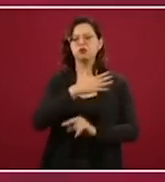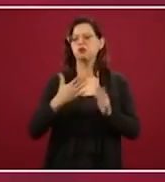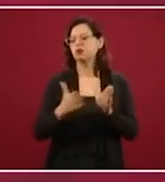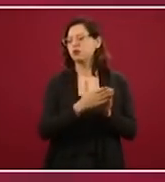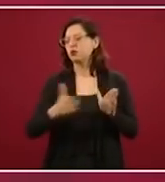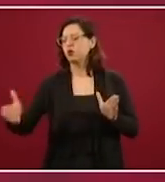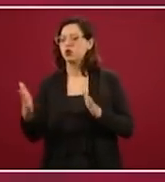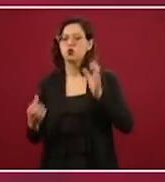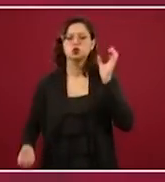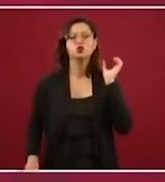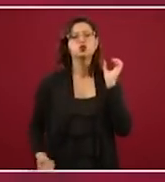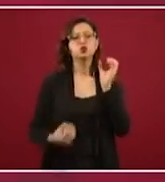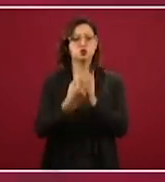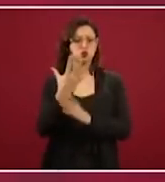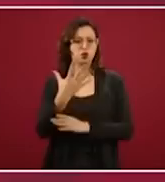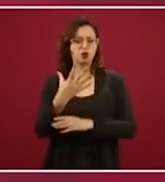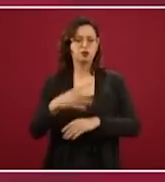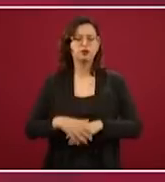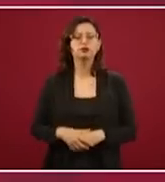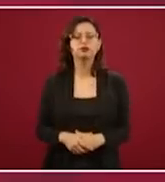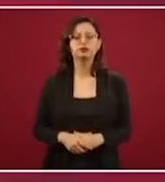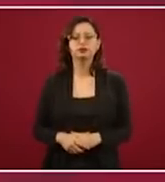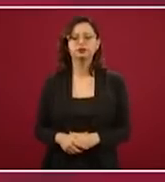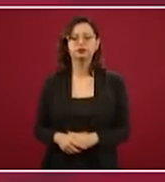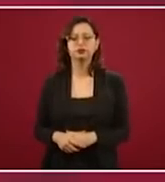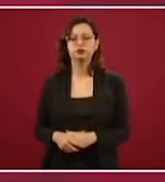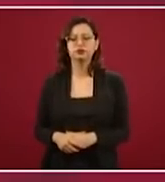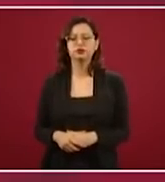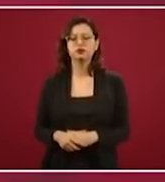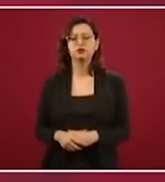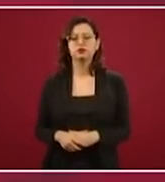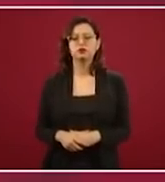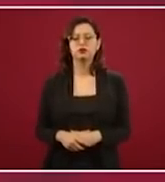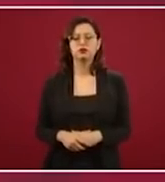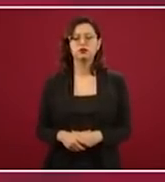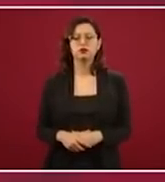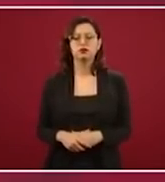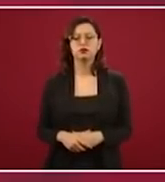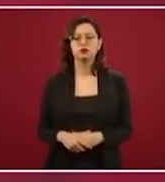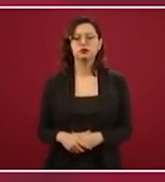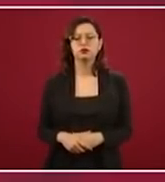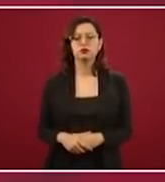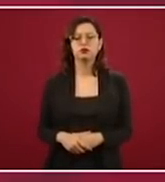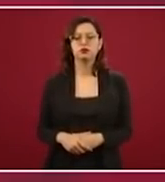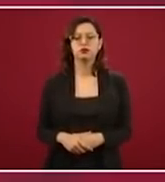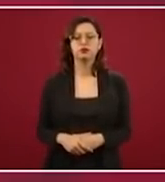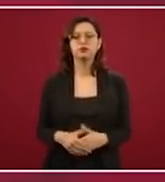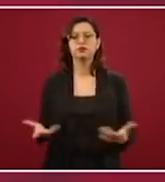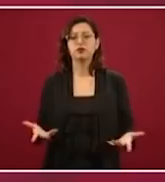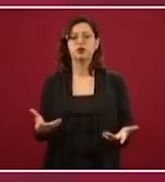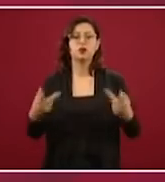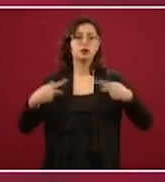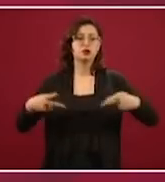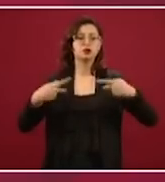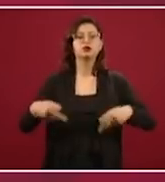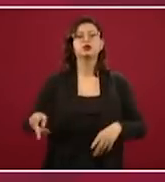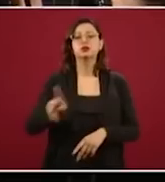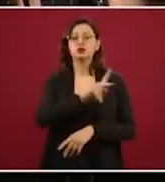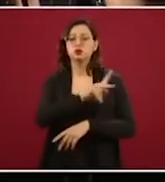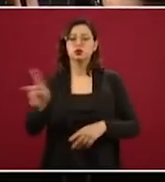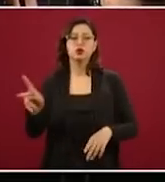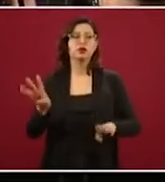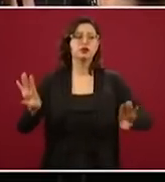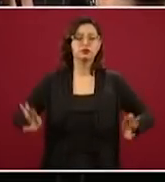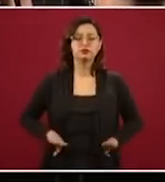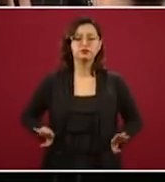nueva en la vida pública del país, que todos tenemos que actuar con rectitud, con integridad,